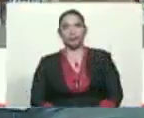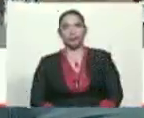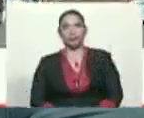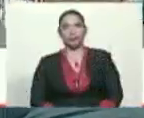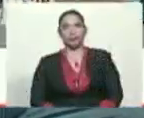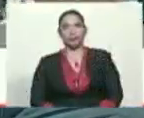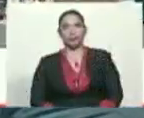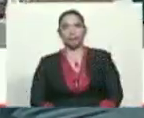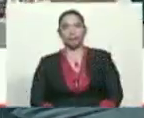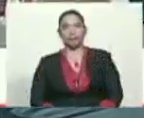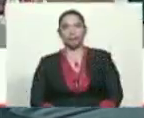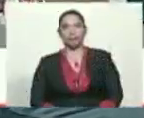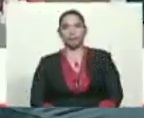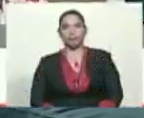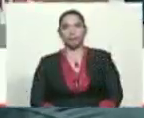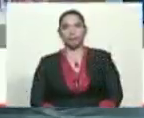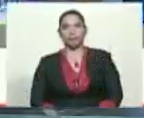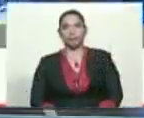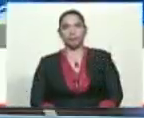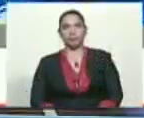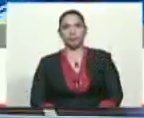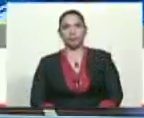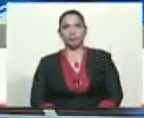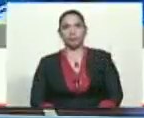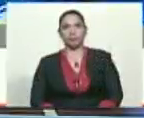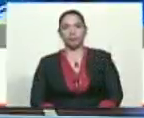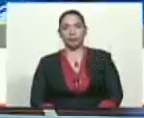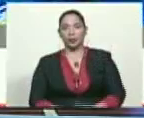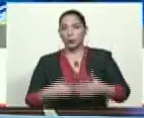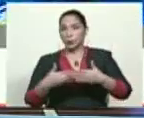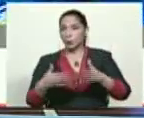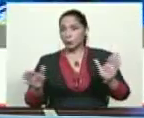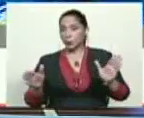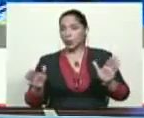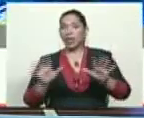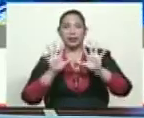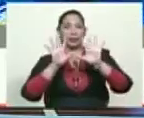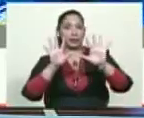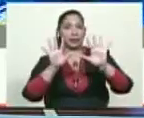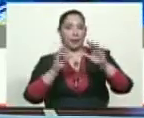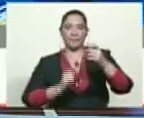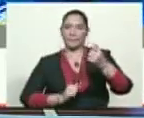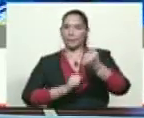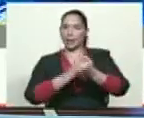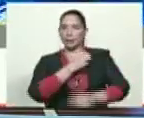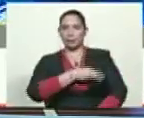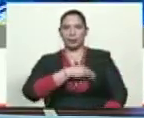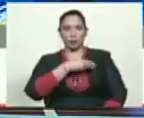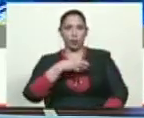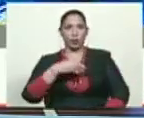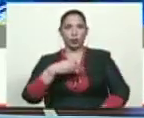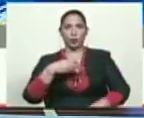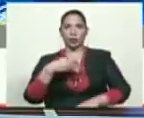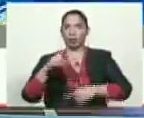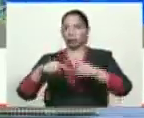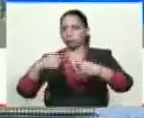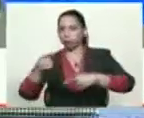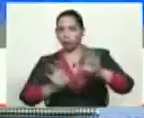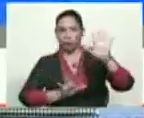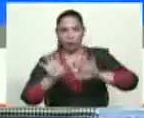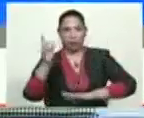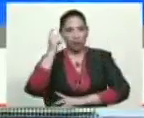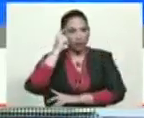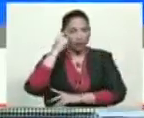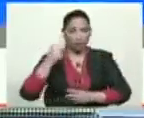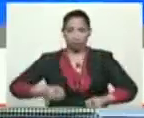precisamente vamos a inaugurar 10 bases de misiones en el transcurso de los próximos 15 días para